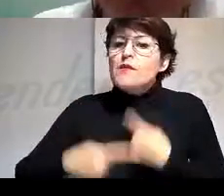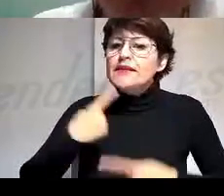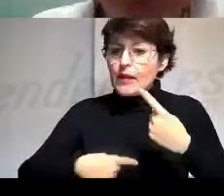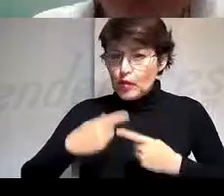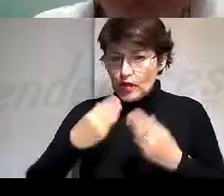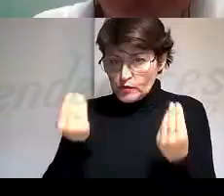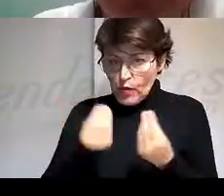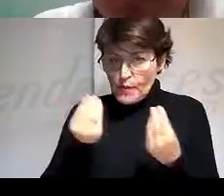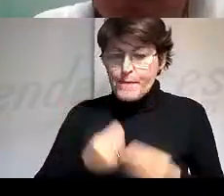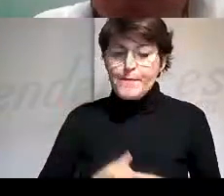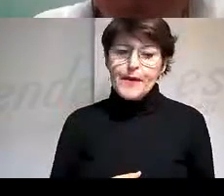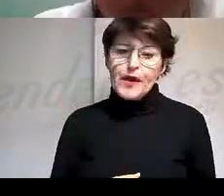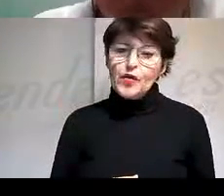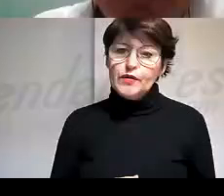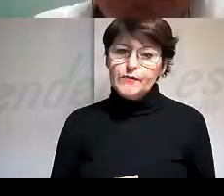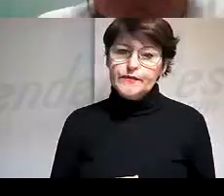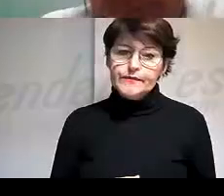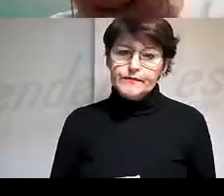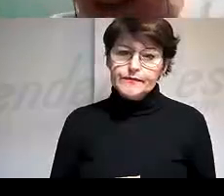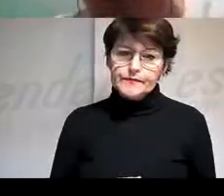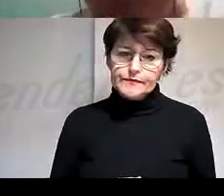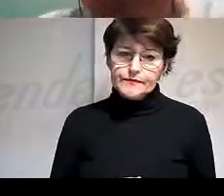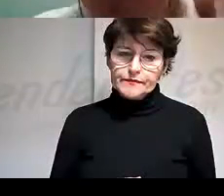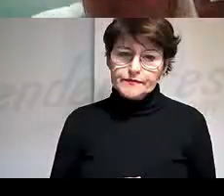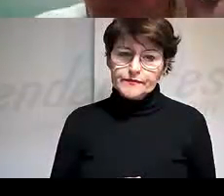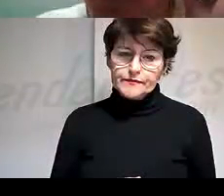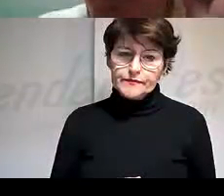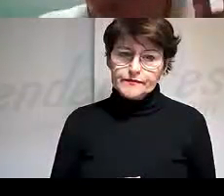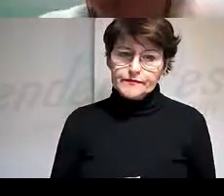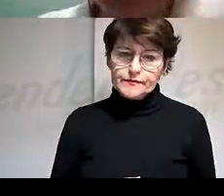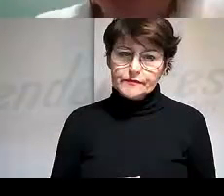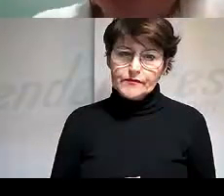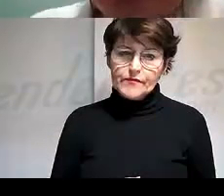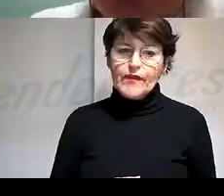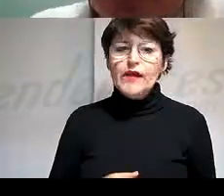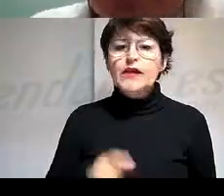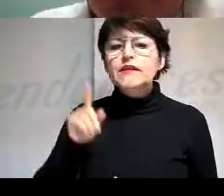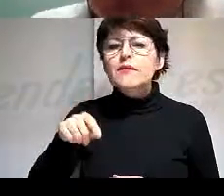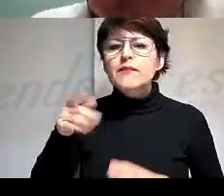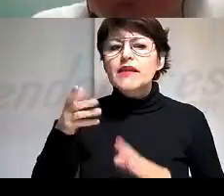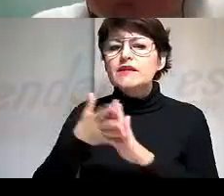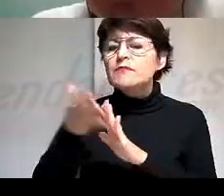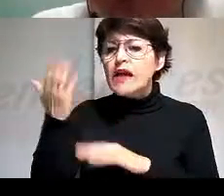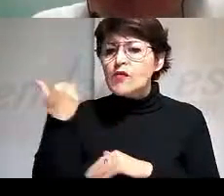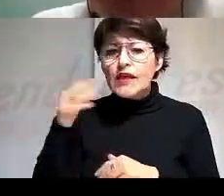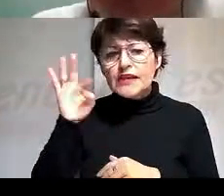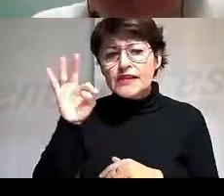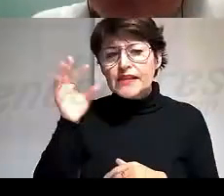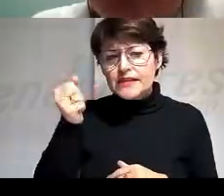más energía. Veremos también, veíamos antes la función de la taurina, es un aminoácido